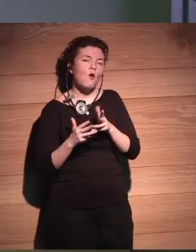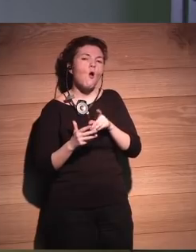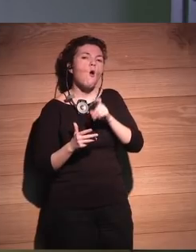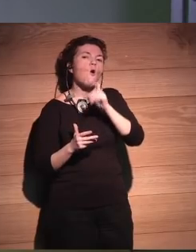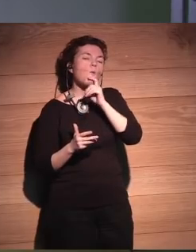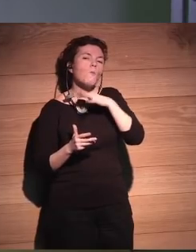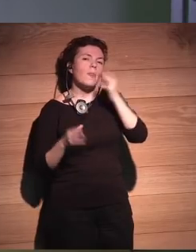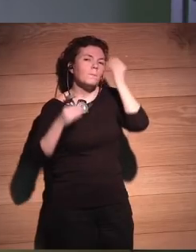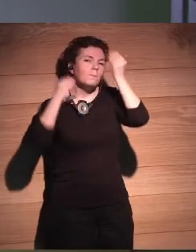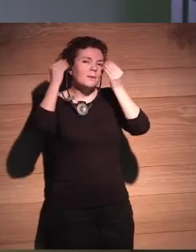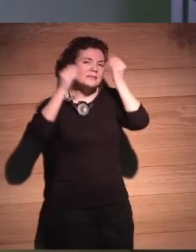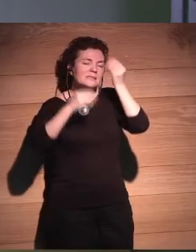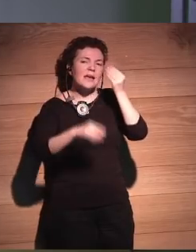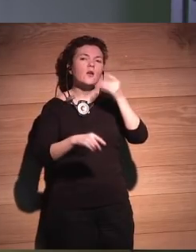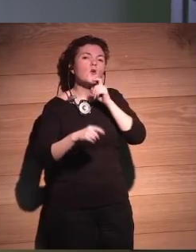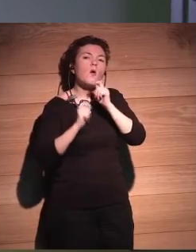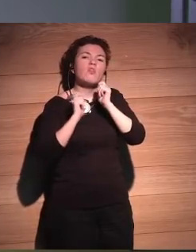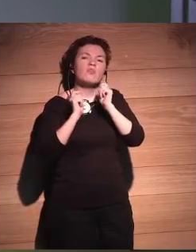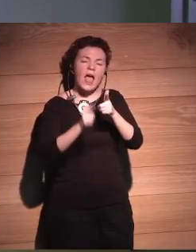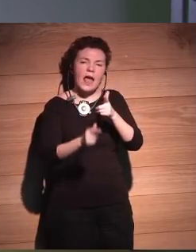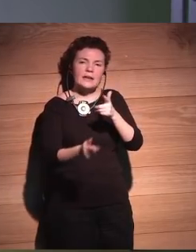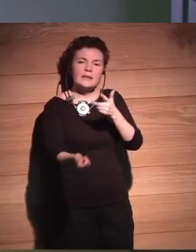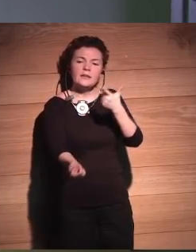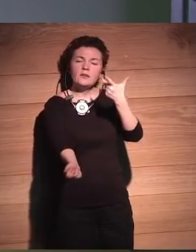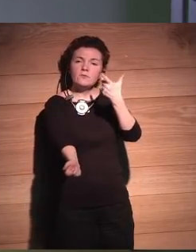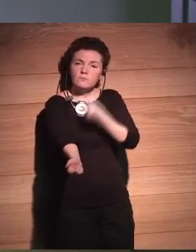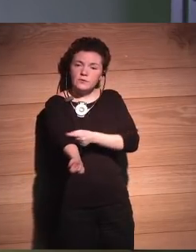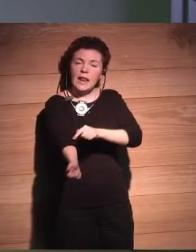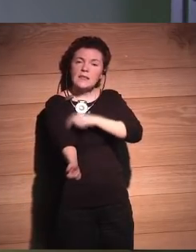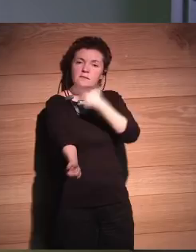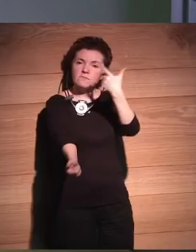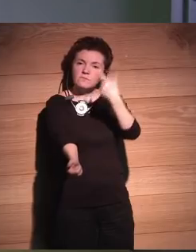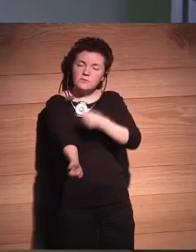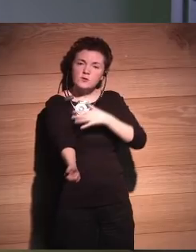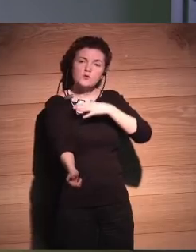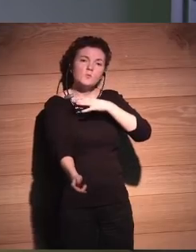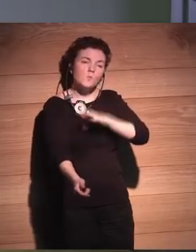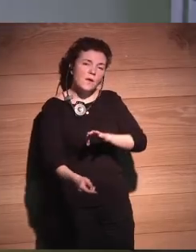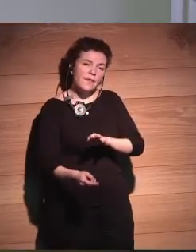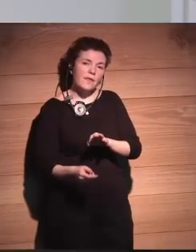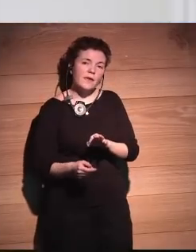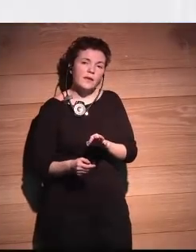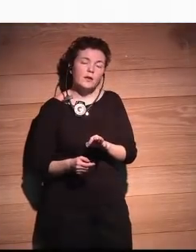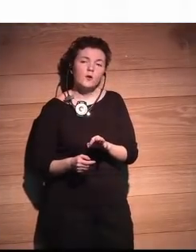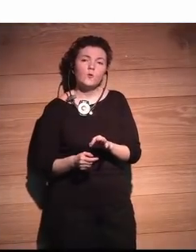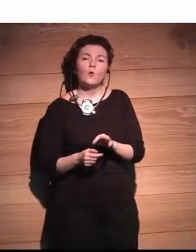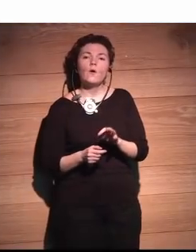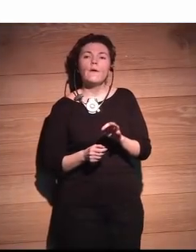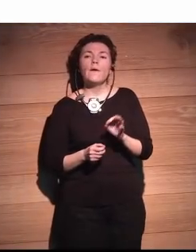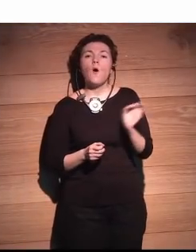pensar en una administración intravenosa, podemos inyectar los vectores en el